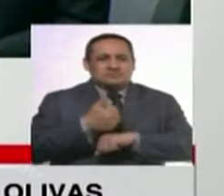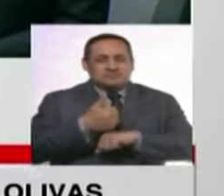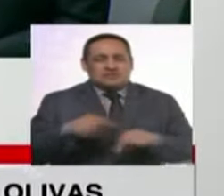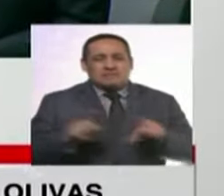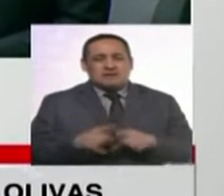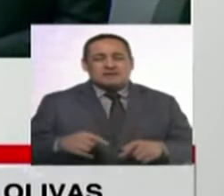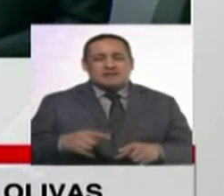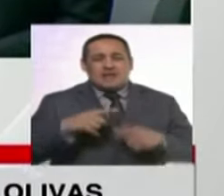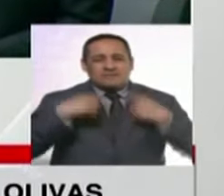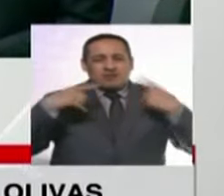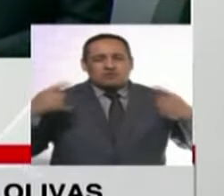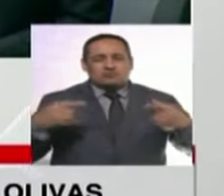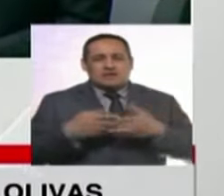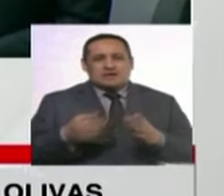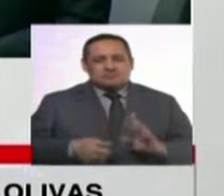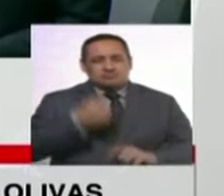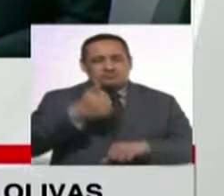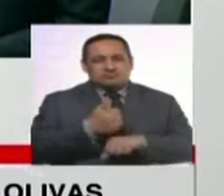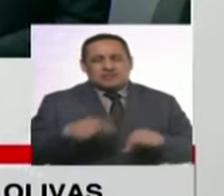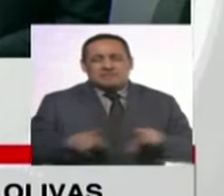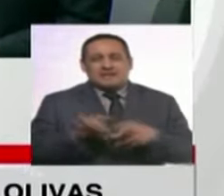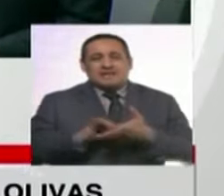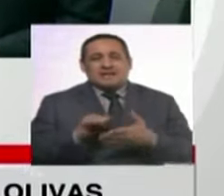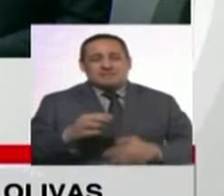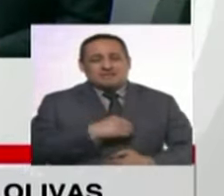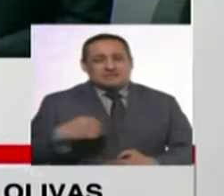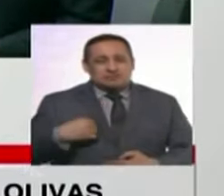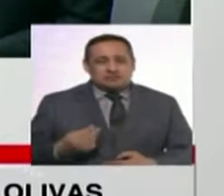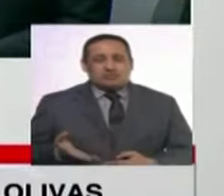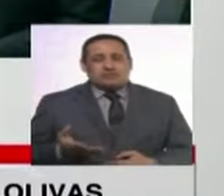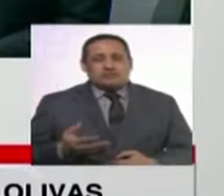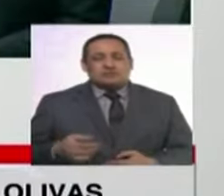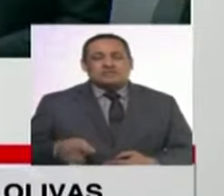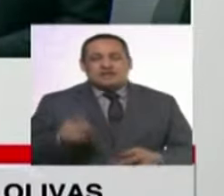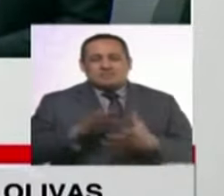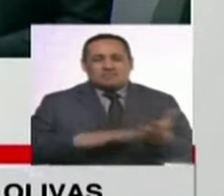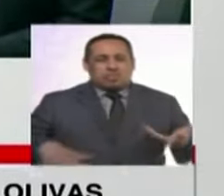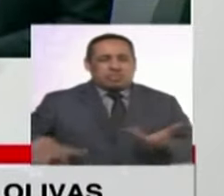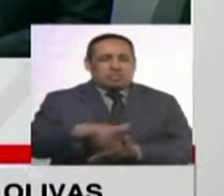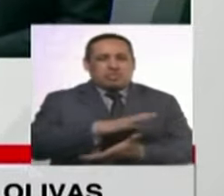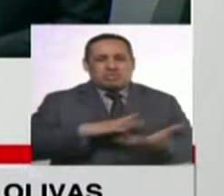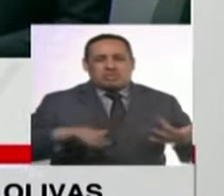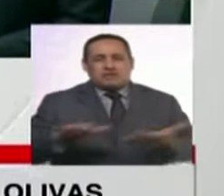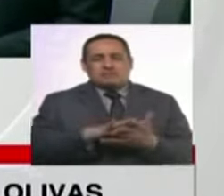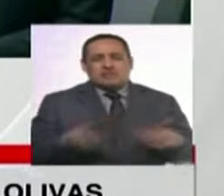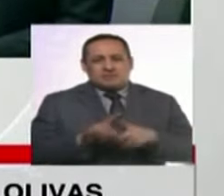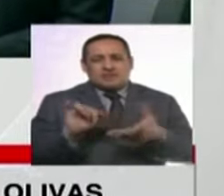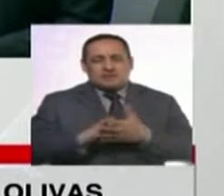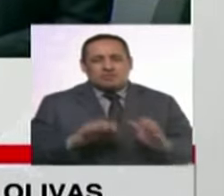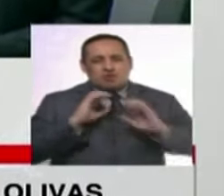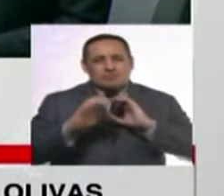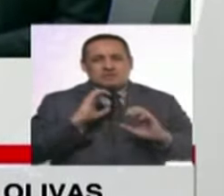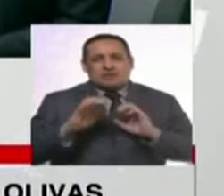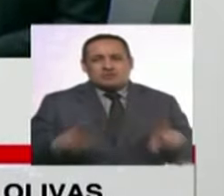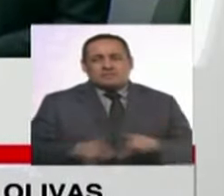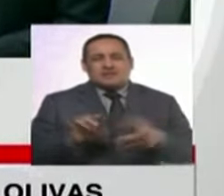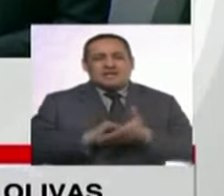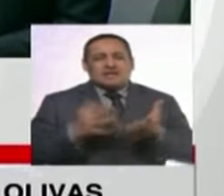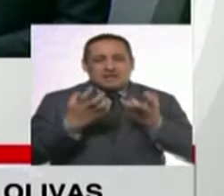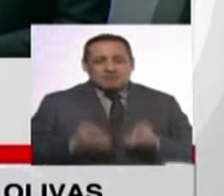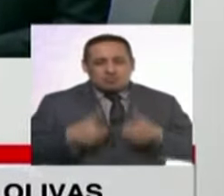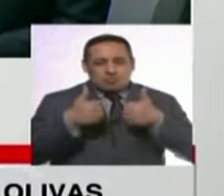la famosa directiva general ministro manoseadas que también hemos conversado Si queremos